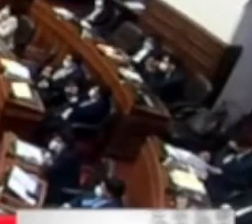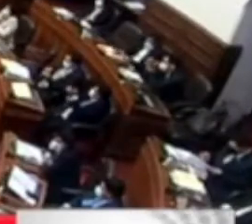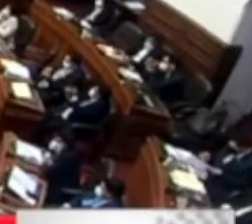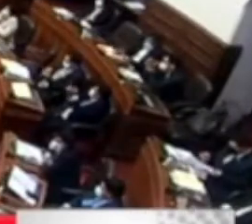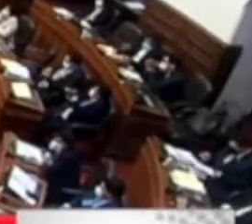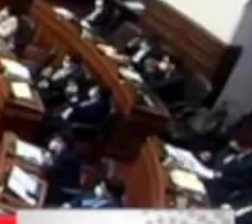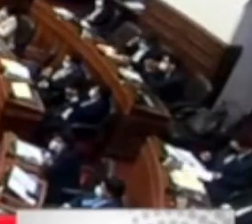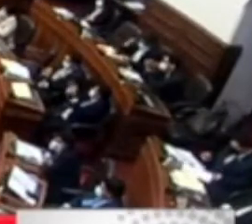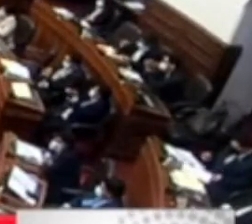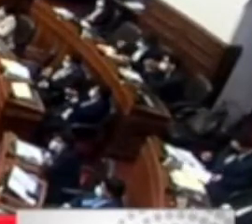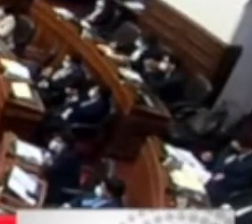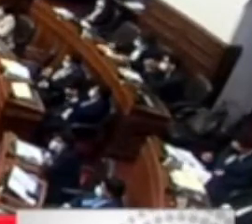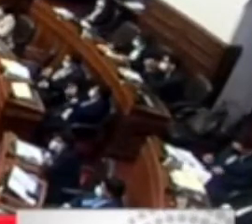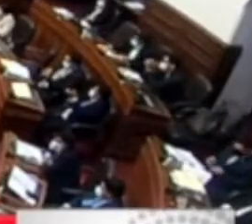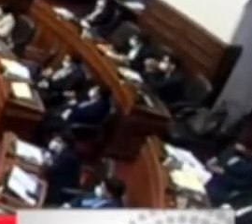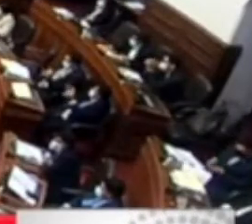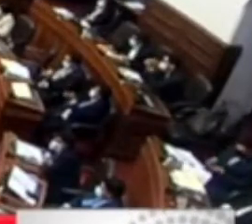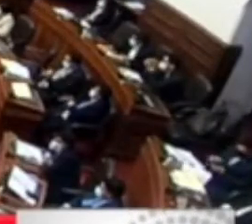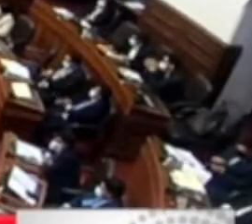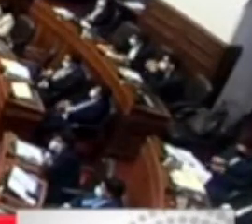por 2 minutos.